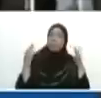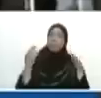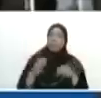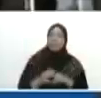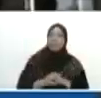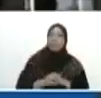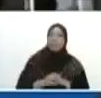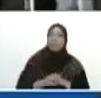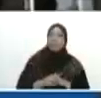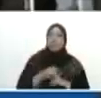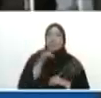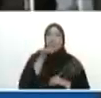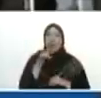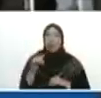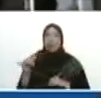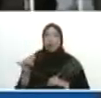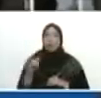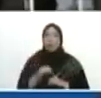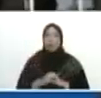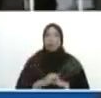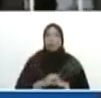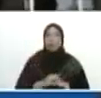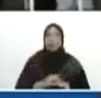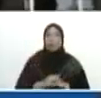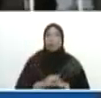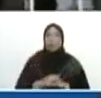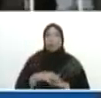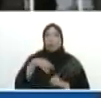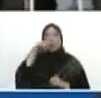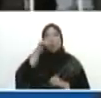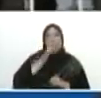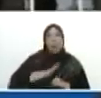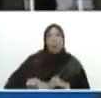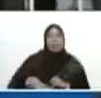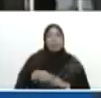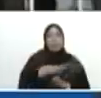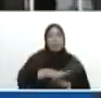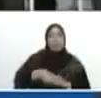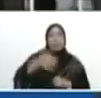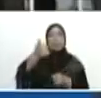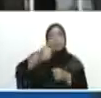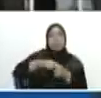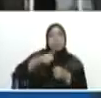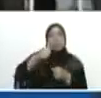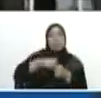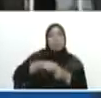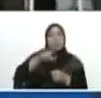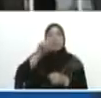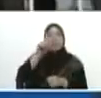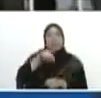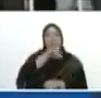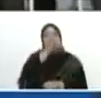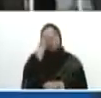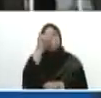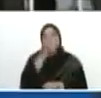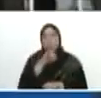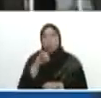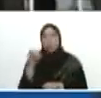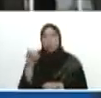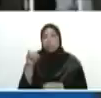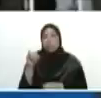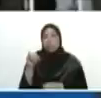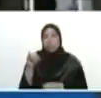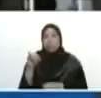y quiero anunciarle al pueblo de Maracaibo y al pueblo del zulia